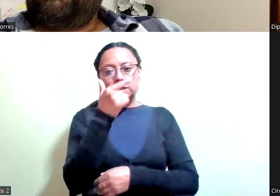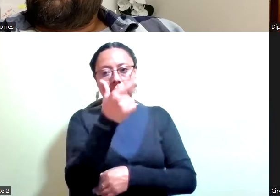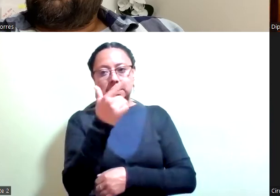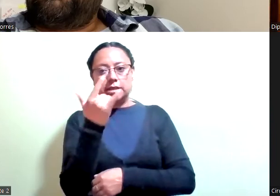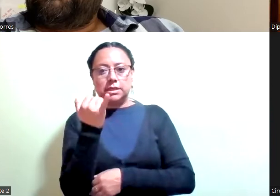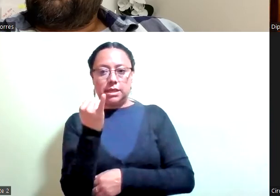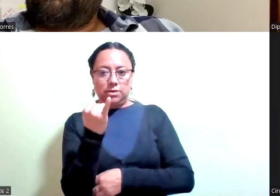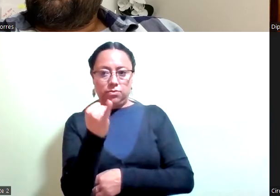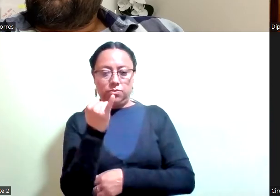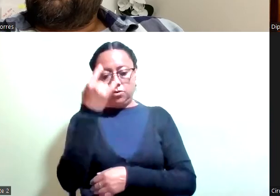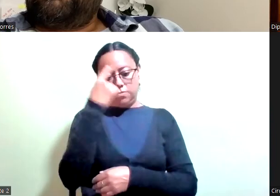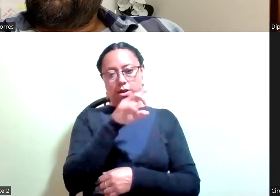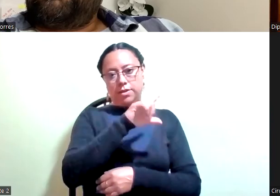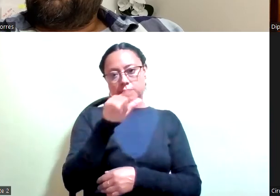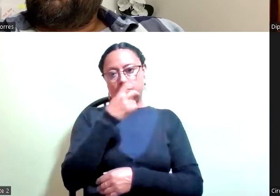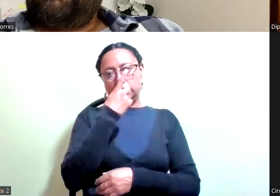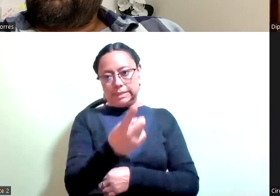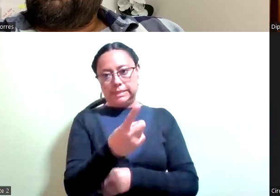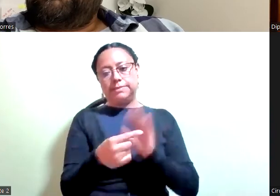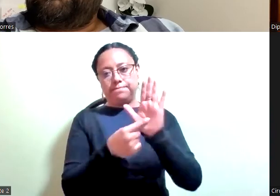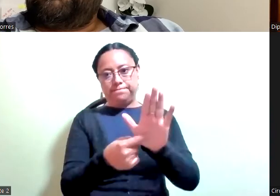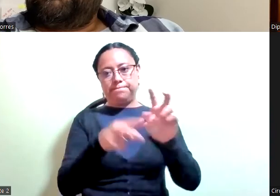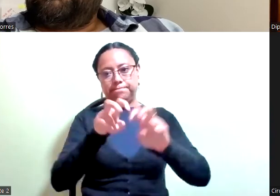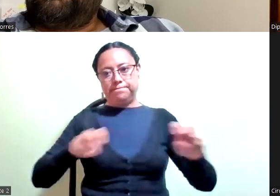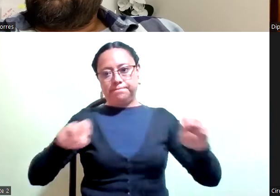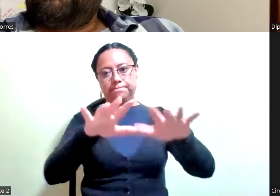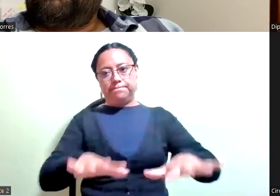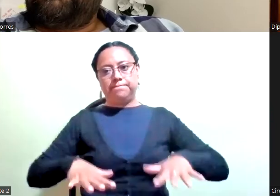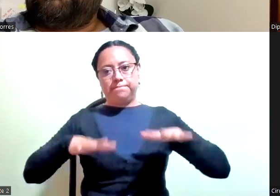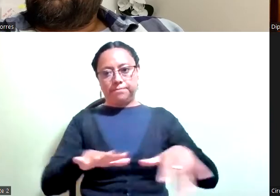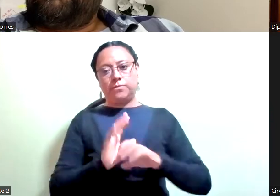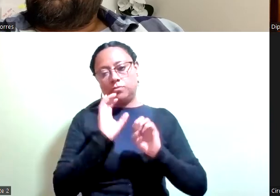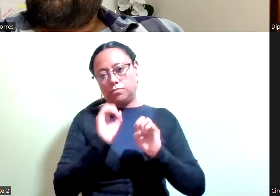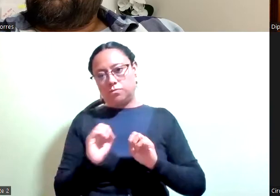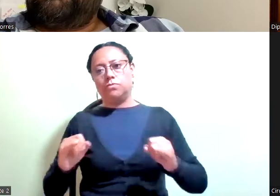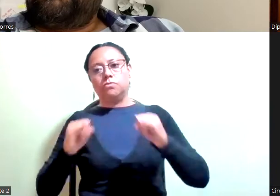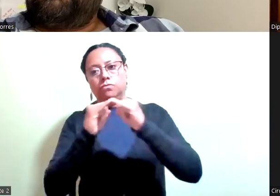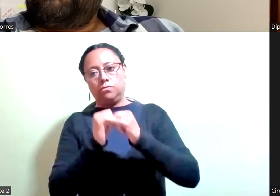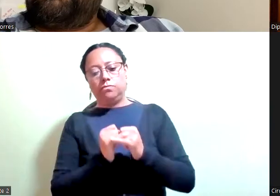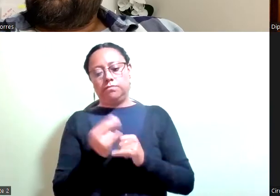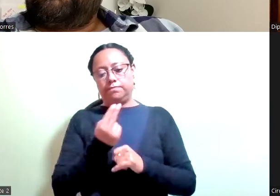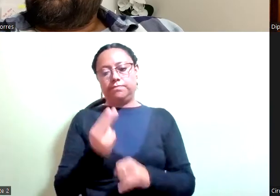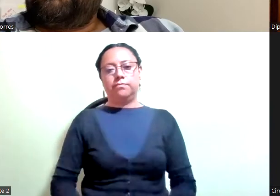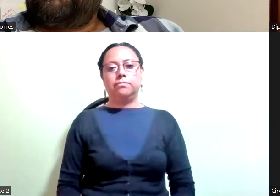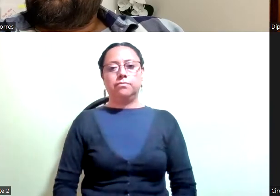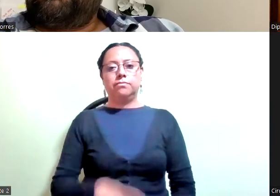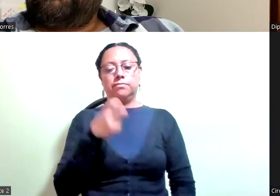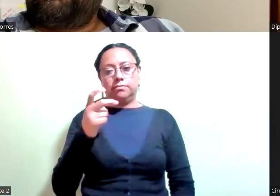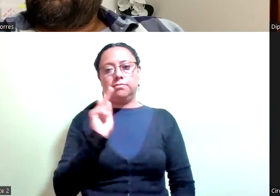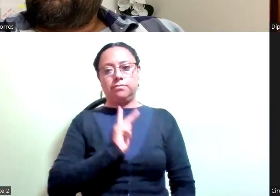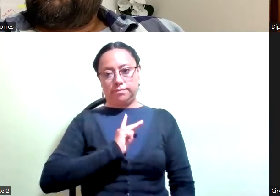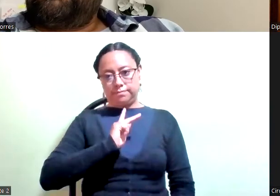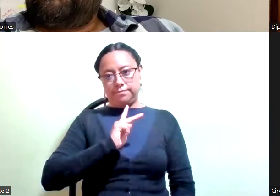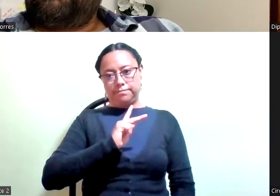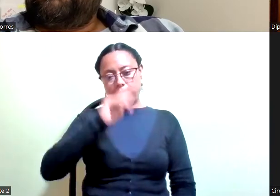con posterioridad cuando sea necesario en el pleno o en la instancia pertinente. Bien, ese sería mi comentario